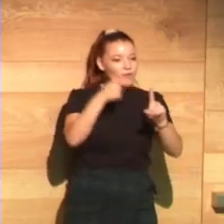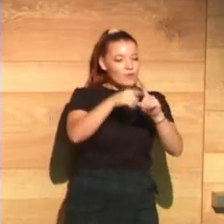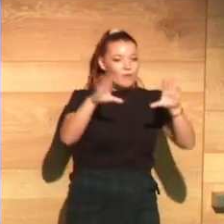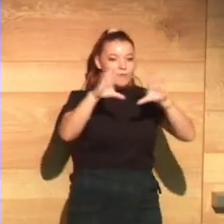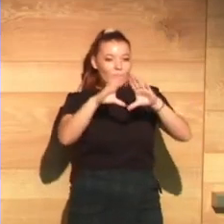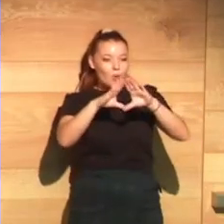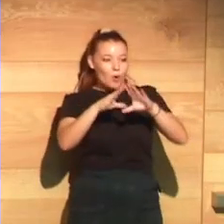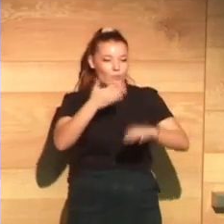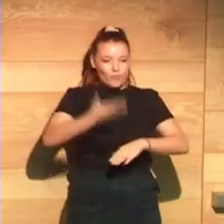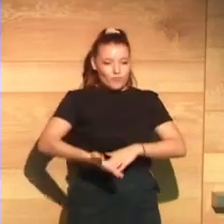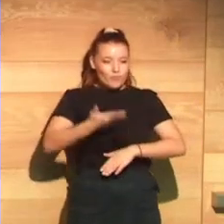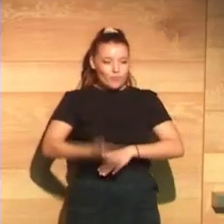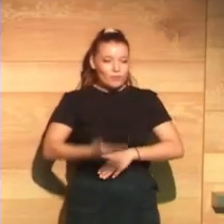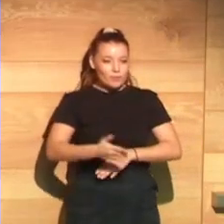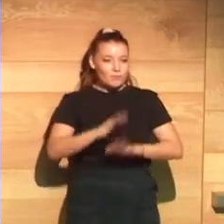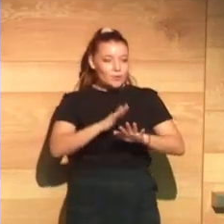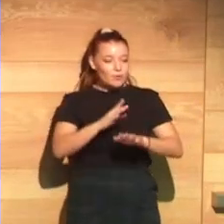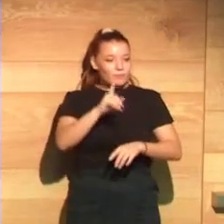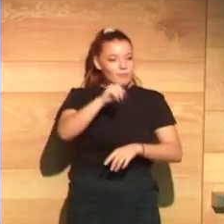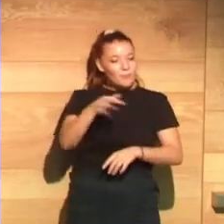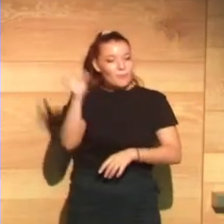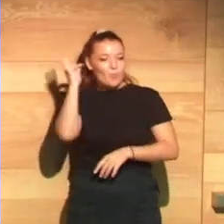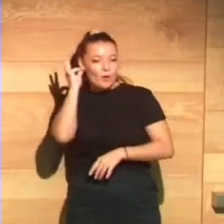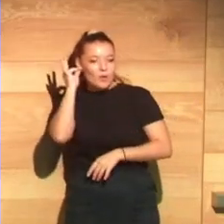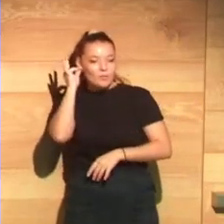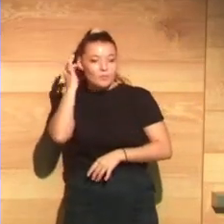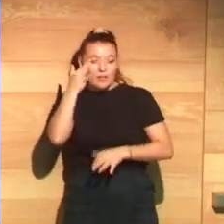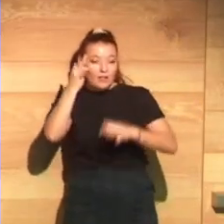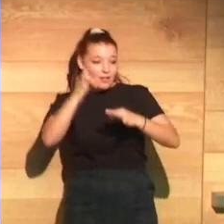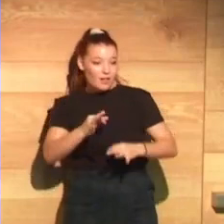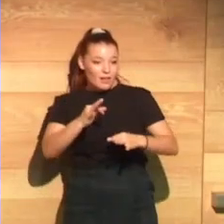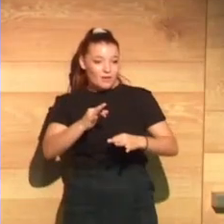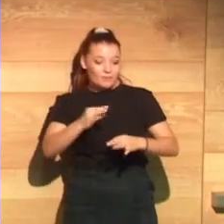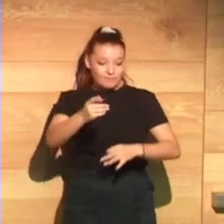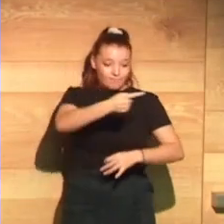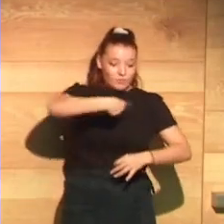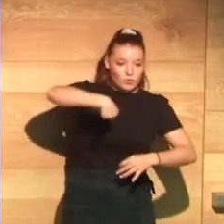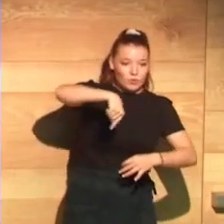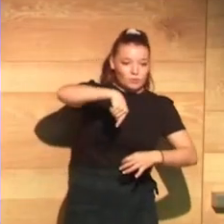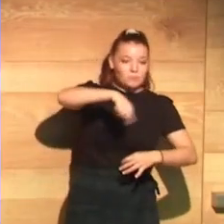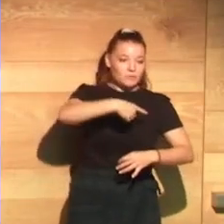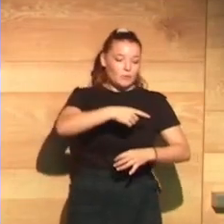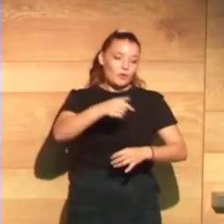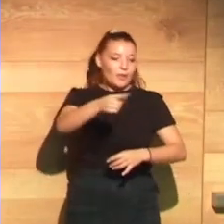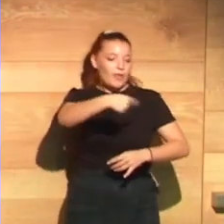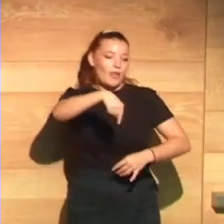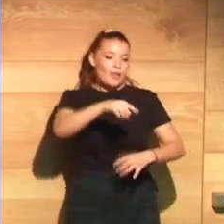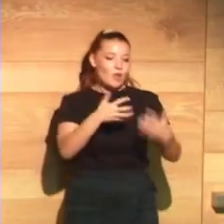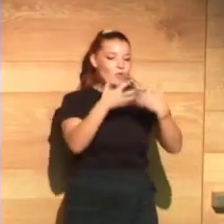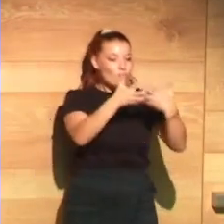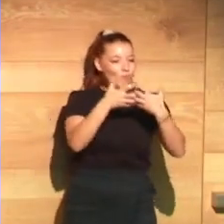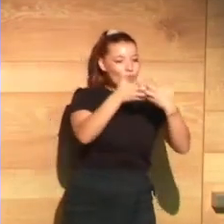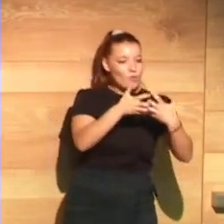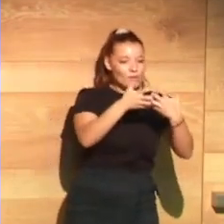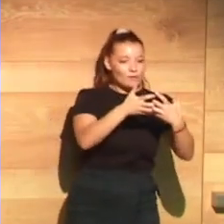referentes feministas y que decimos qué potente su vida, sino como aquellas mujeres que realmente todas tuvieron que